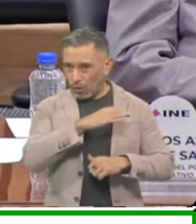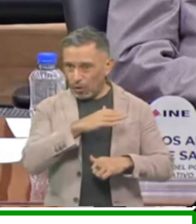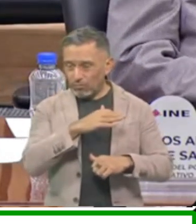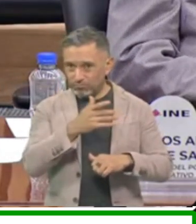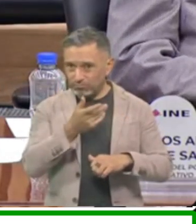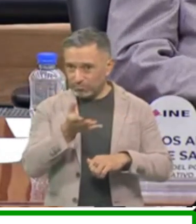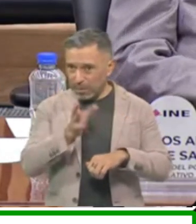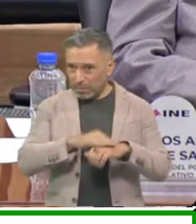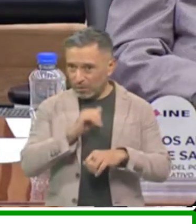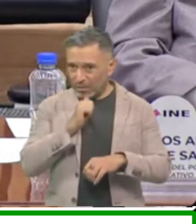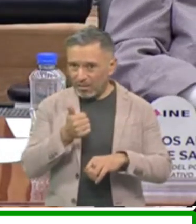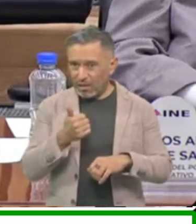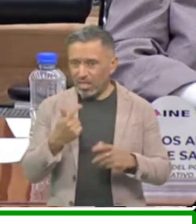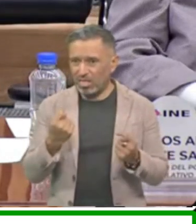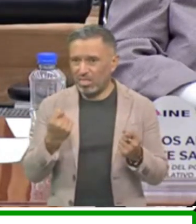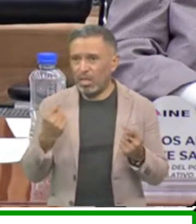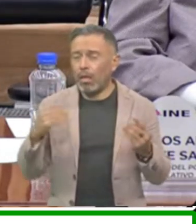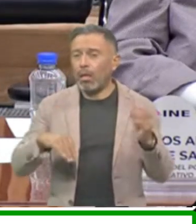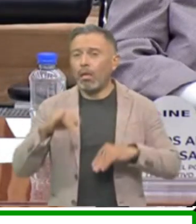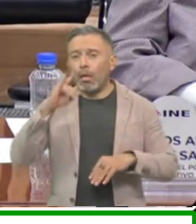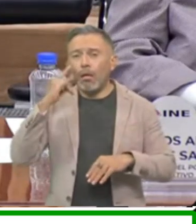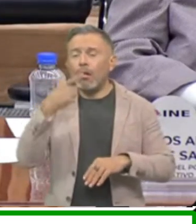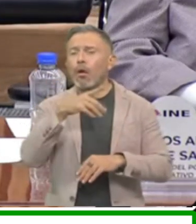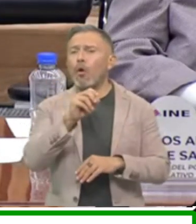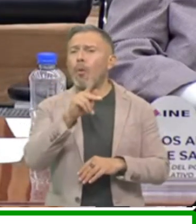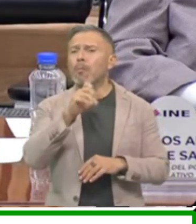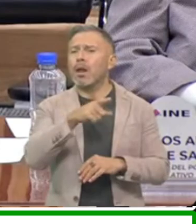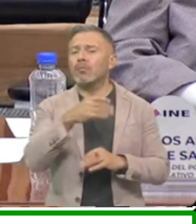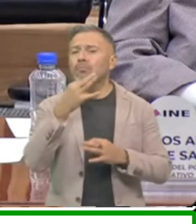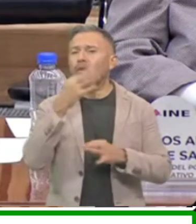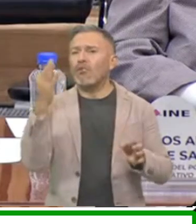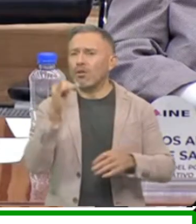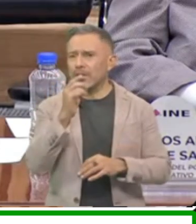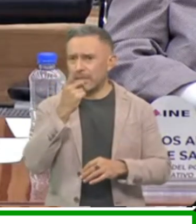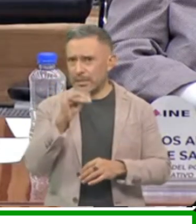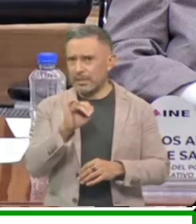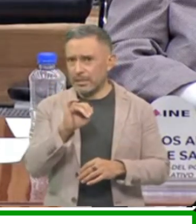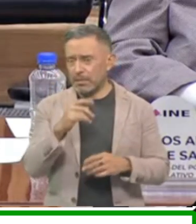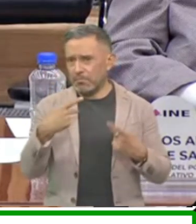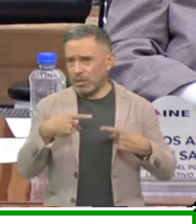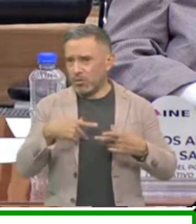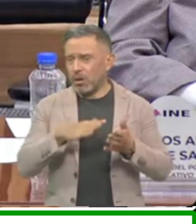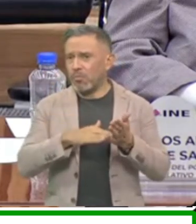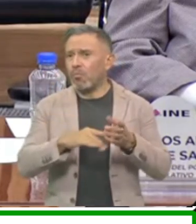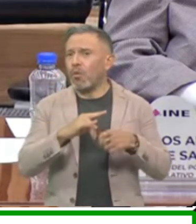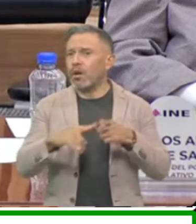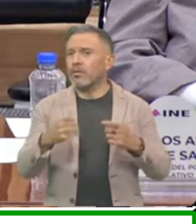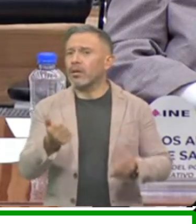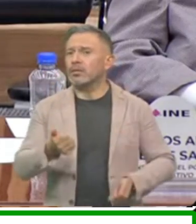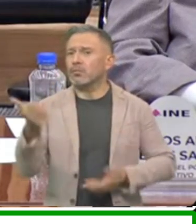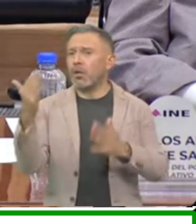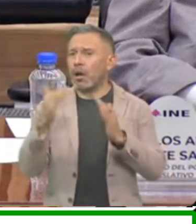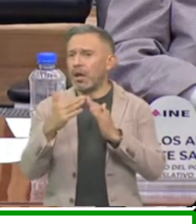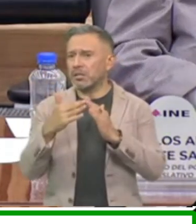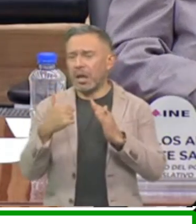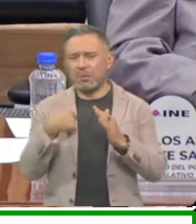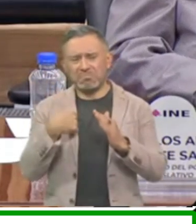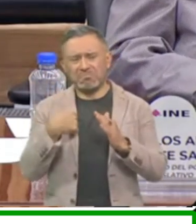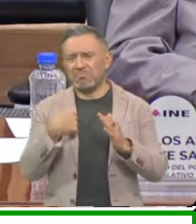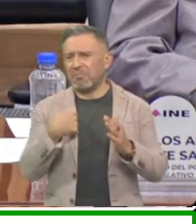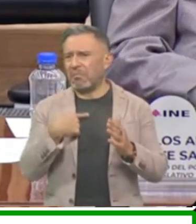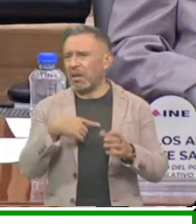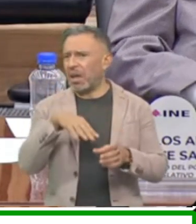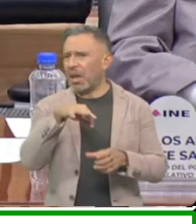una declaración oficial del OPLE diciendo que la gente se llevó las boletas a su casa y decidió no participar en la